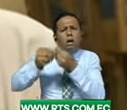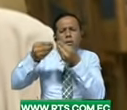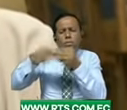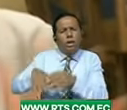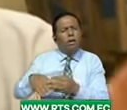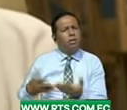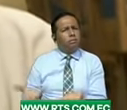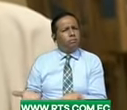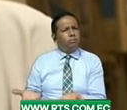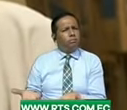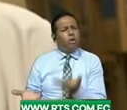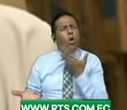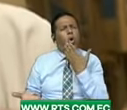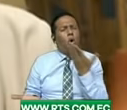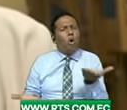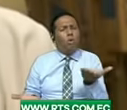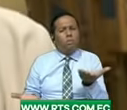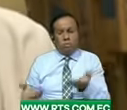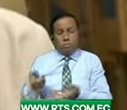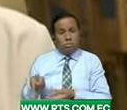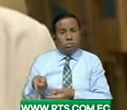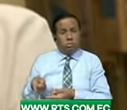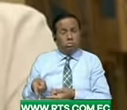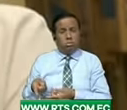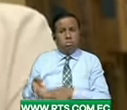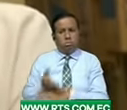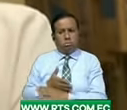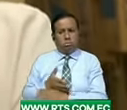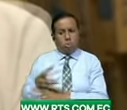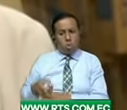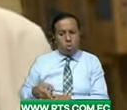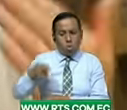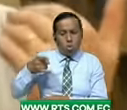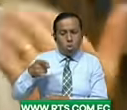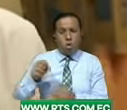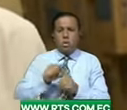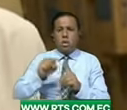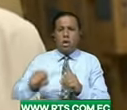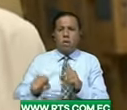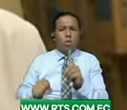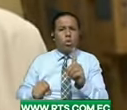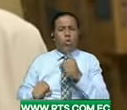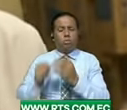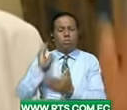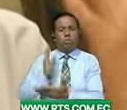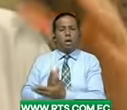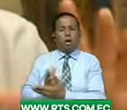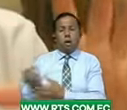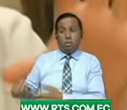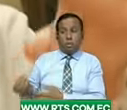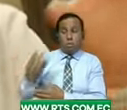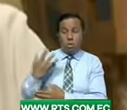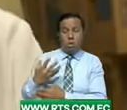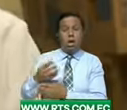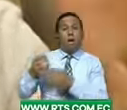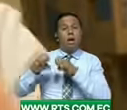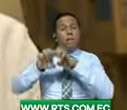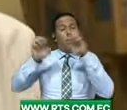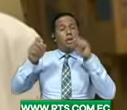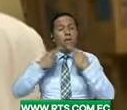sin embargo, por esa irregularidad que hubo, no se lo subió al sistema. La Zonal nos advirtió de este problema. La empresa